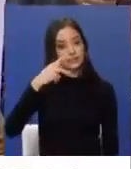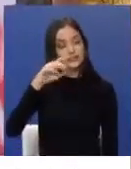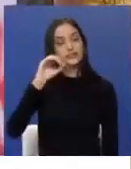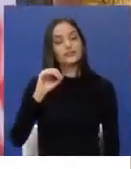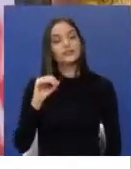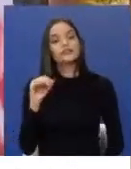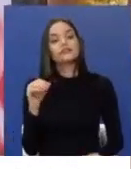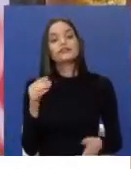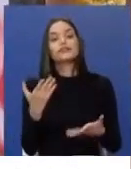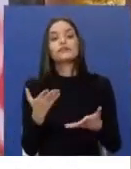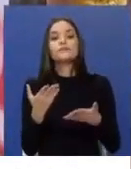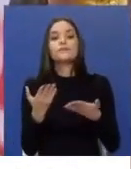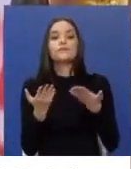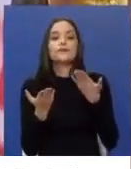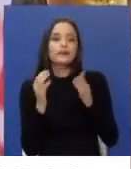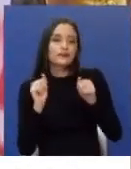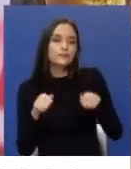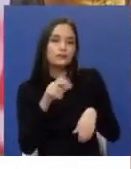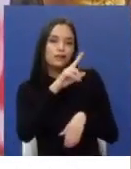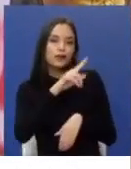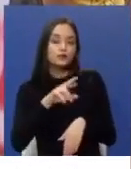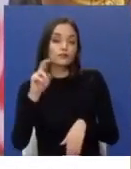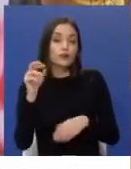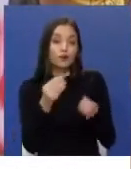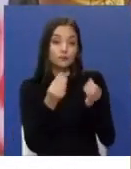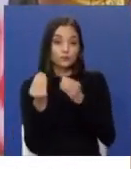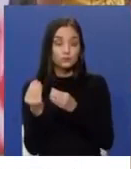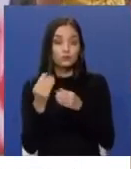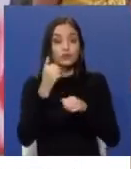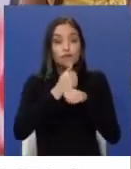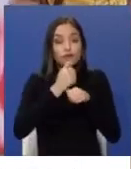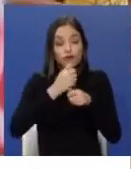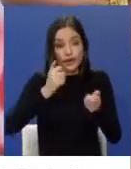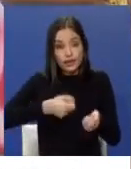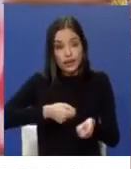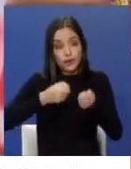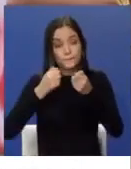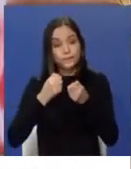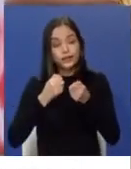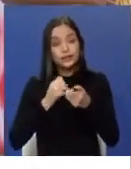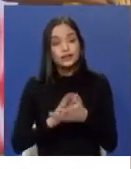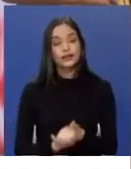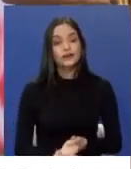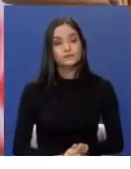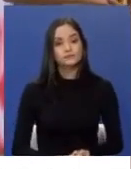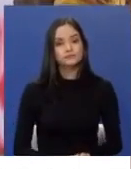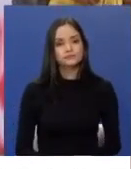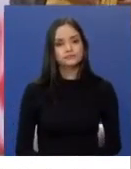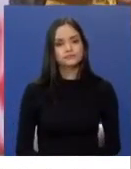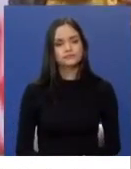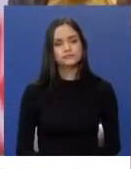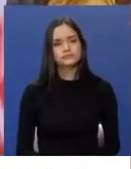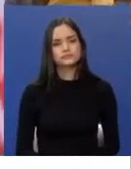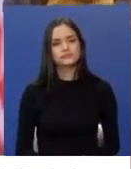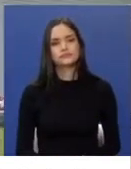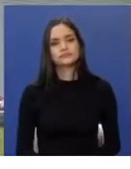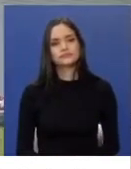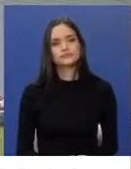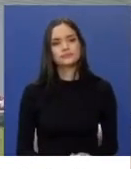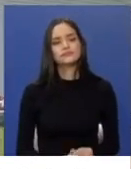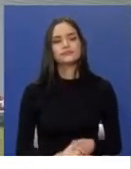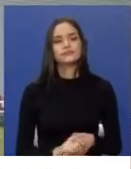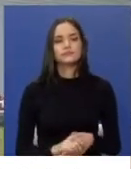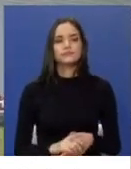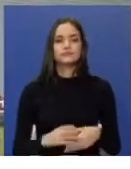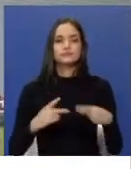que usen el lago. Muchos de ellos son pescadores artesanales. Sin embargo, los residentes de este distrito han indicado que una vez se pueda